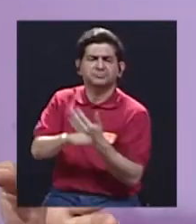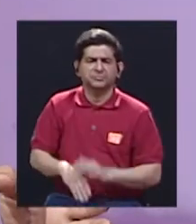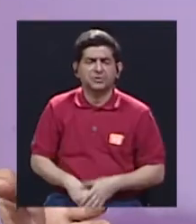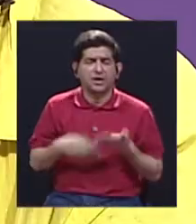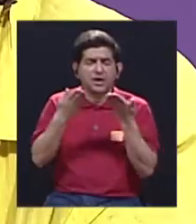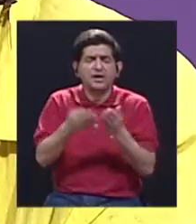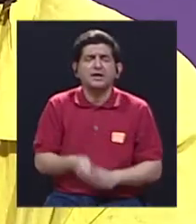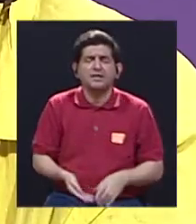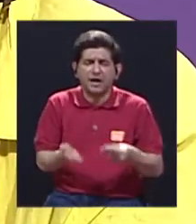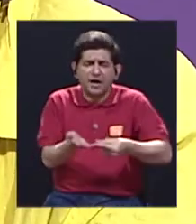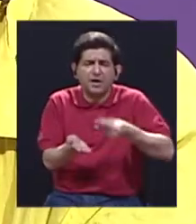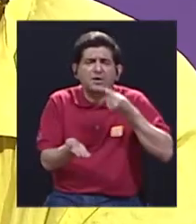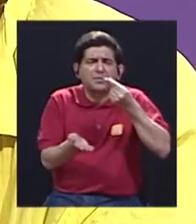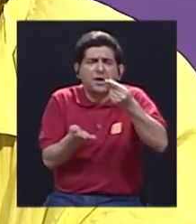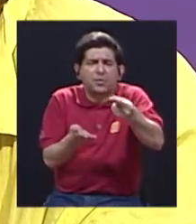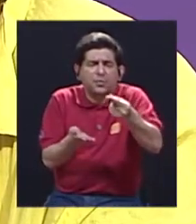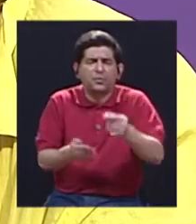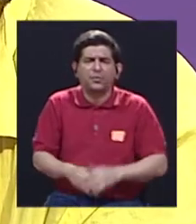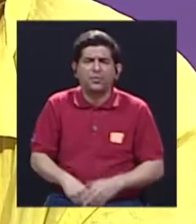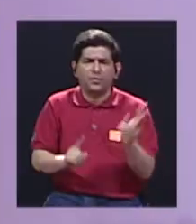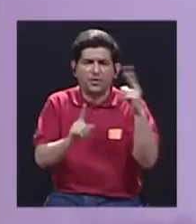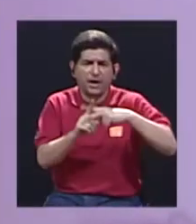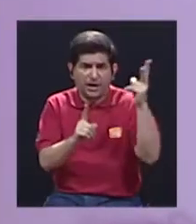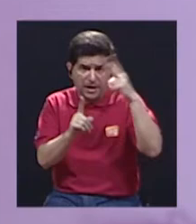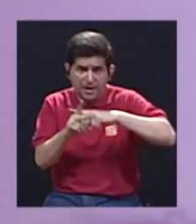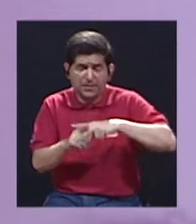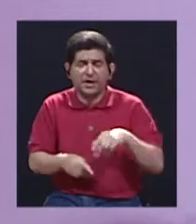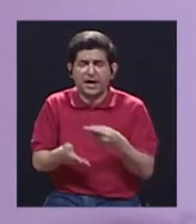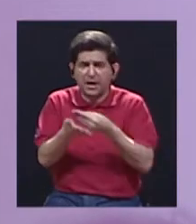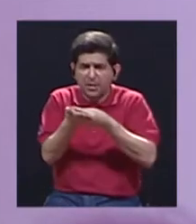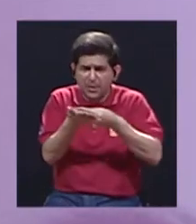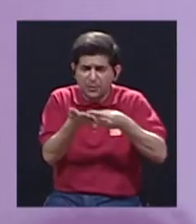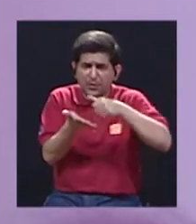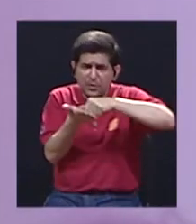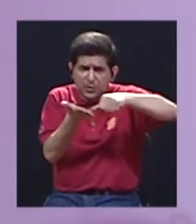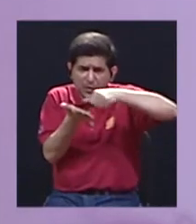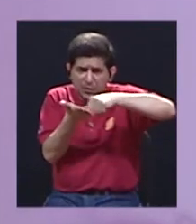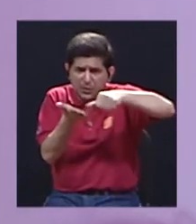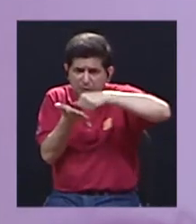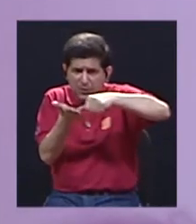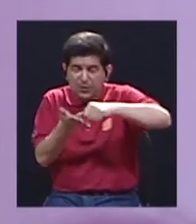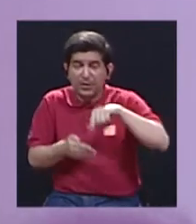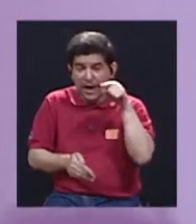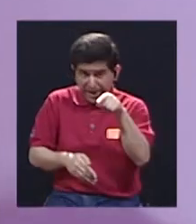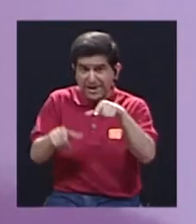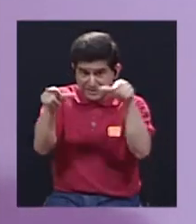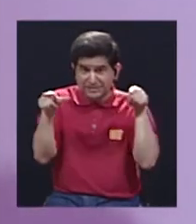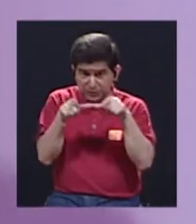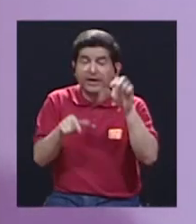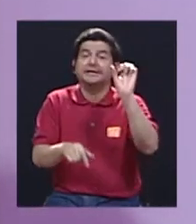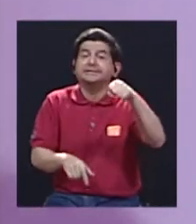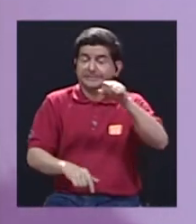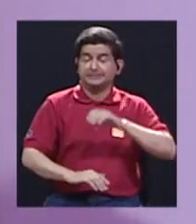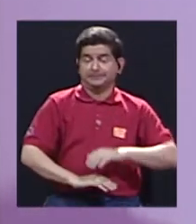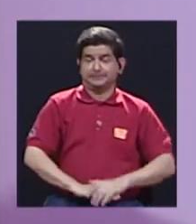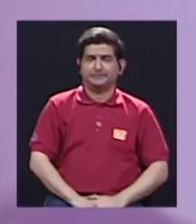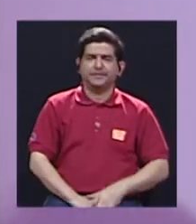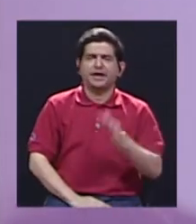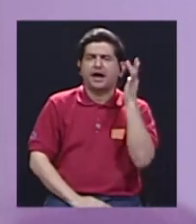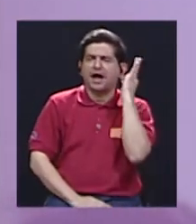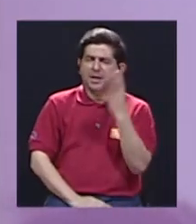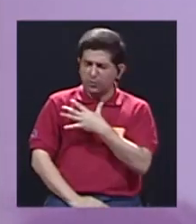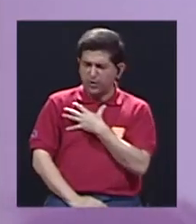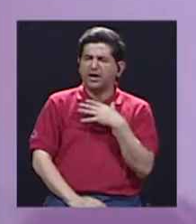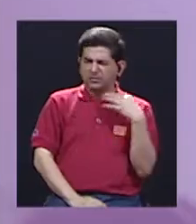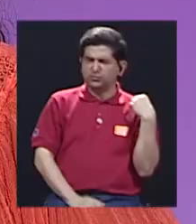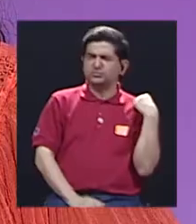daba remedios y les aplicaba pomadas ahí alguien y a la mujer un poco